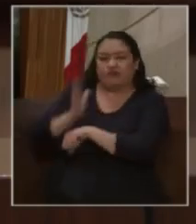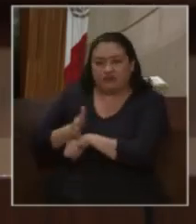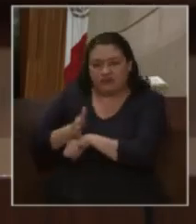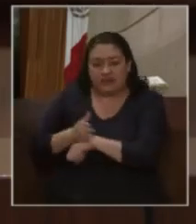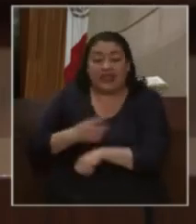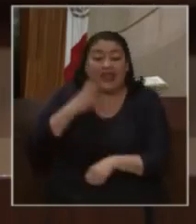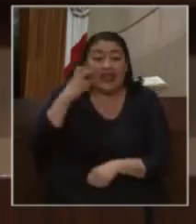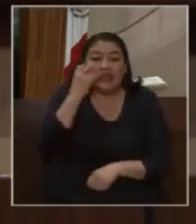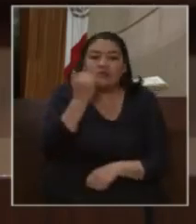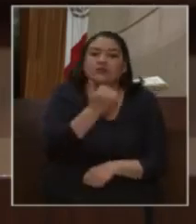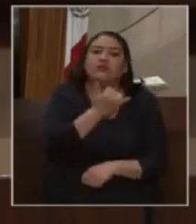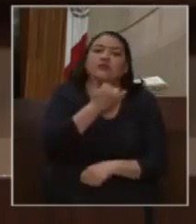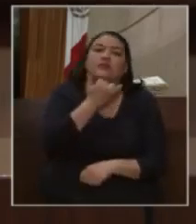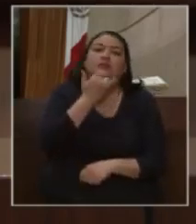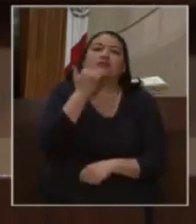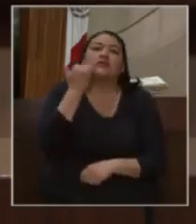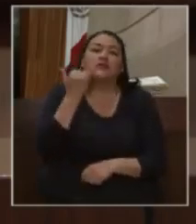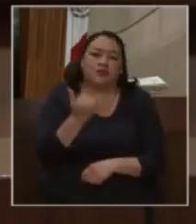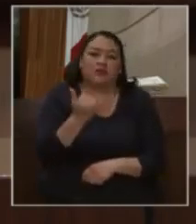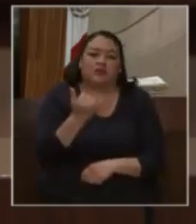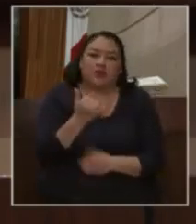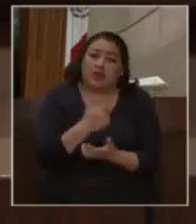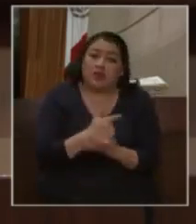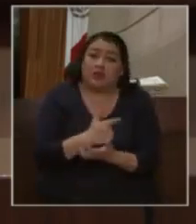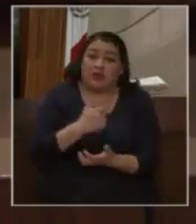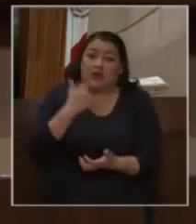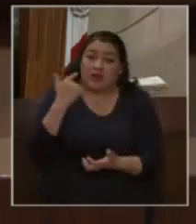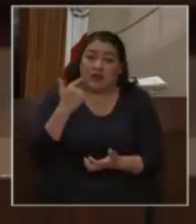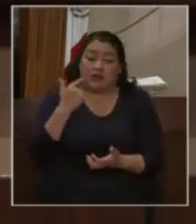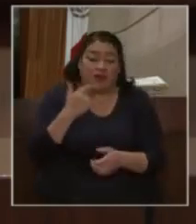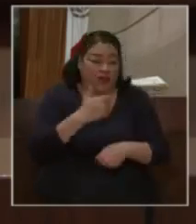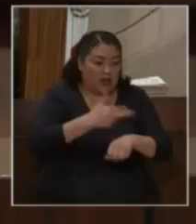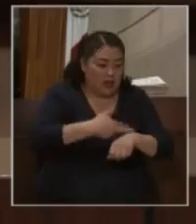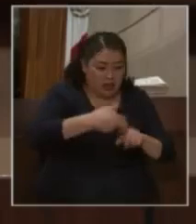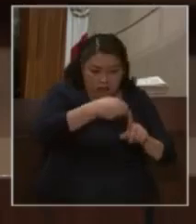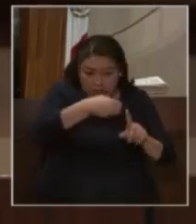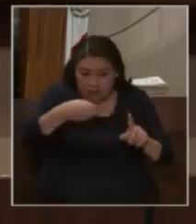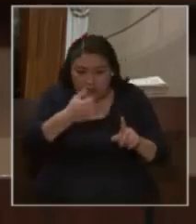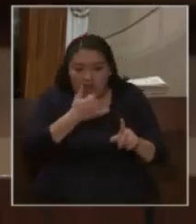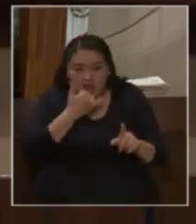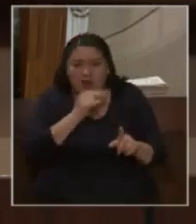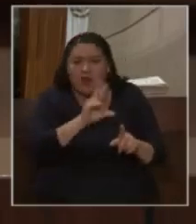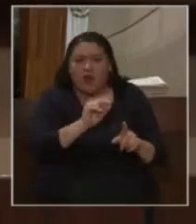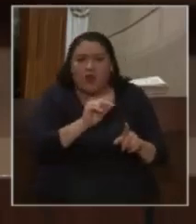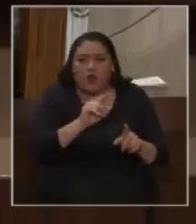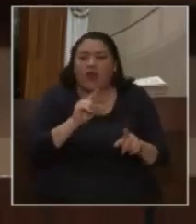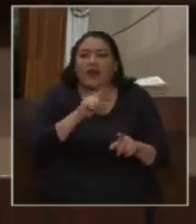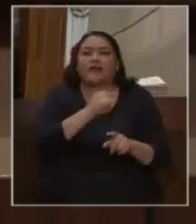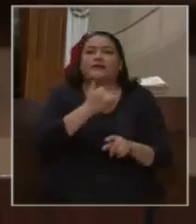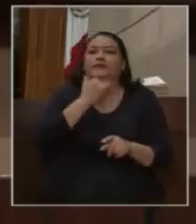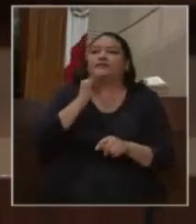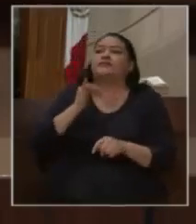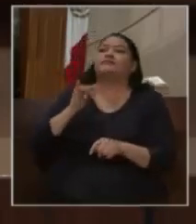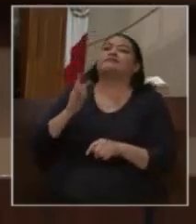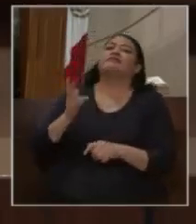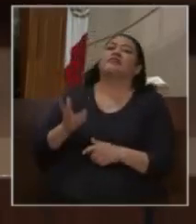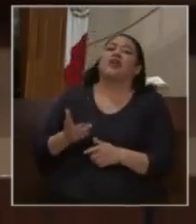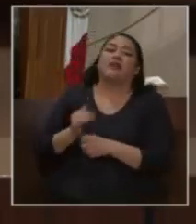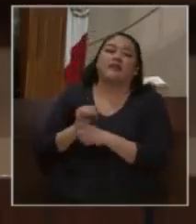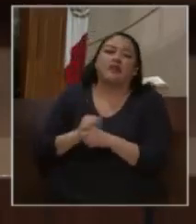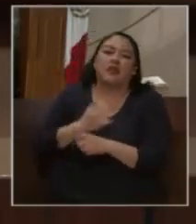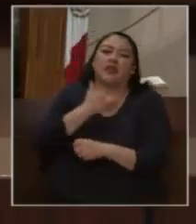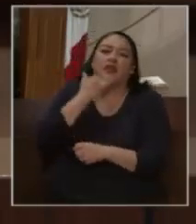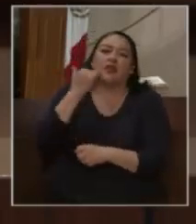Esas deficiencias, al ser de orden sustantivo y no procesal, no pueden producir la reposición del